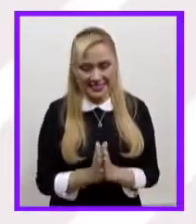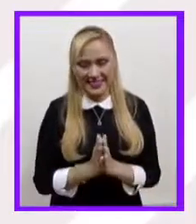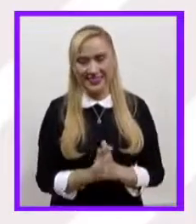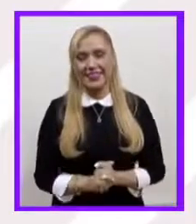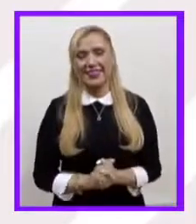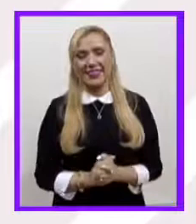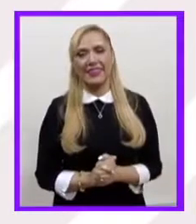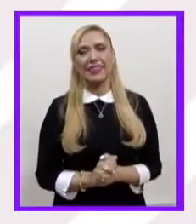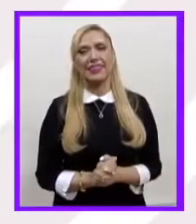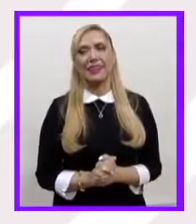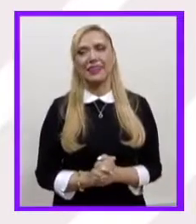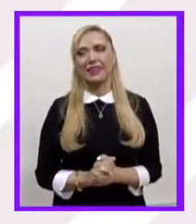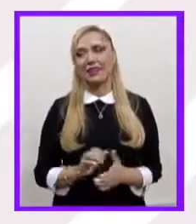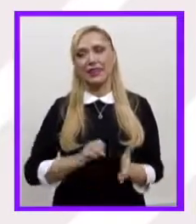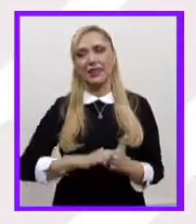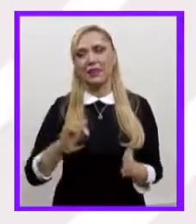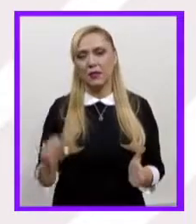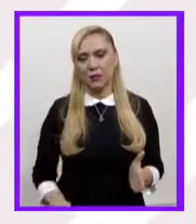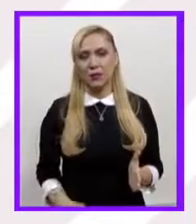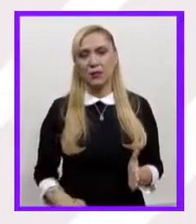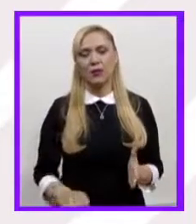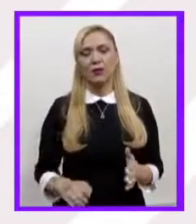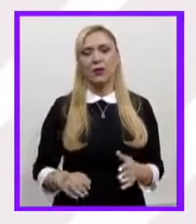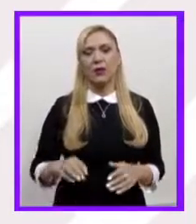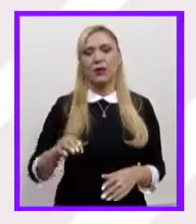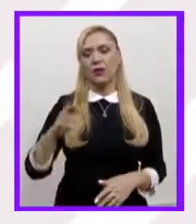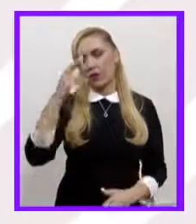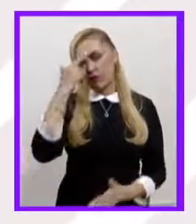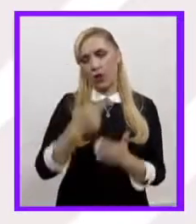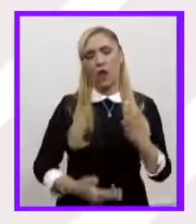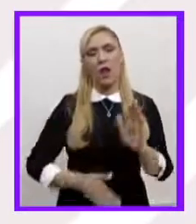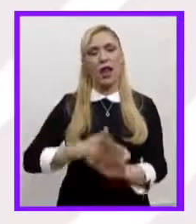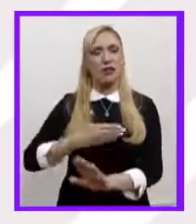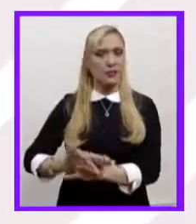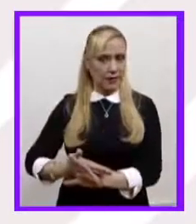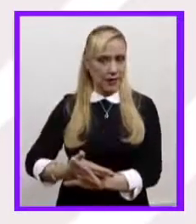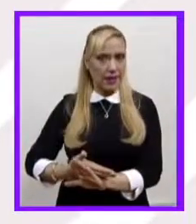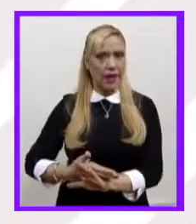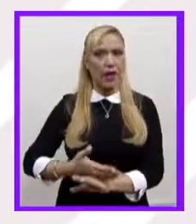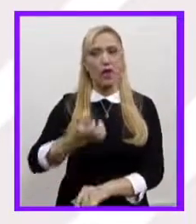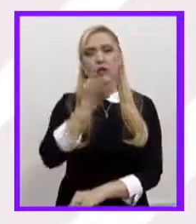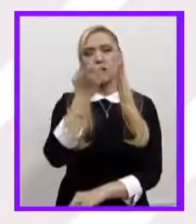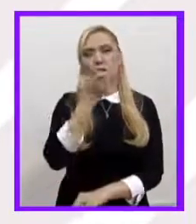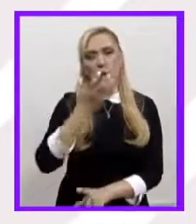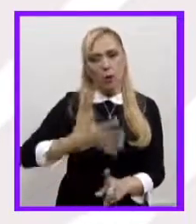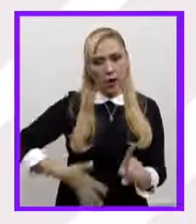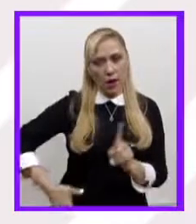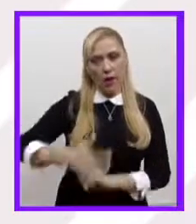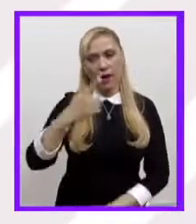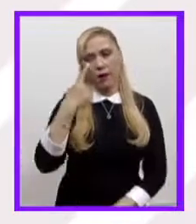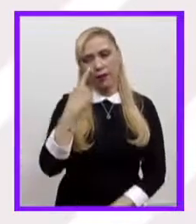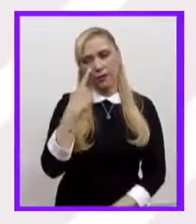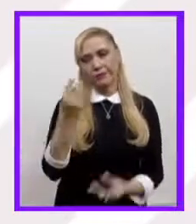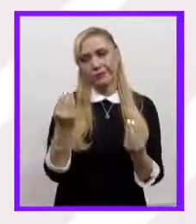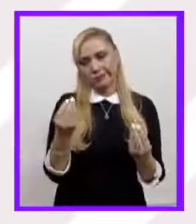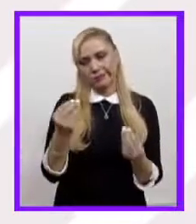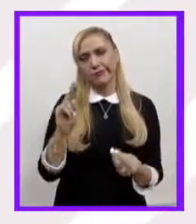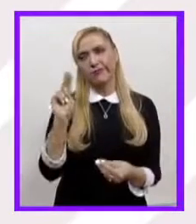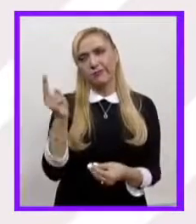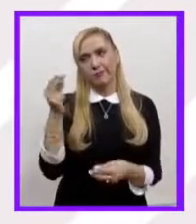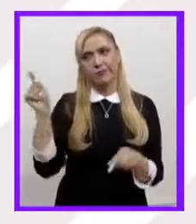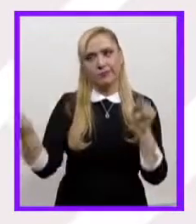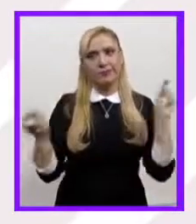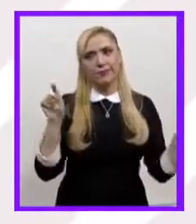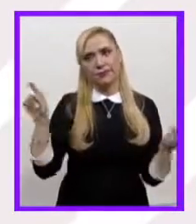adelante. Sí, bueno, por ejemplo, en materia de violencia en el ámbito escolar, ¿no? Que hemos visto mucho ya en las universidades,